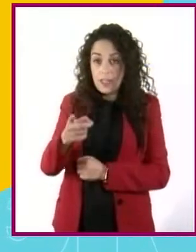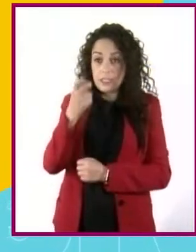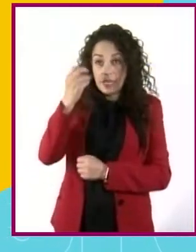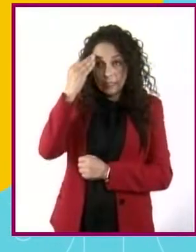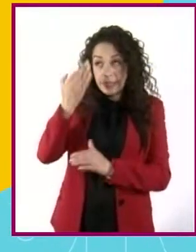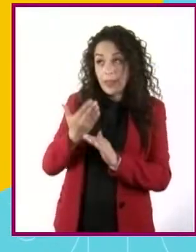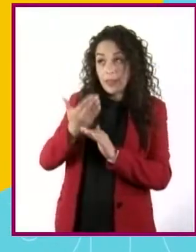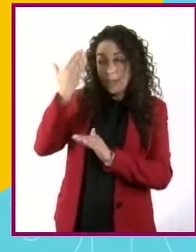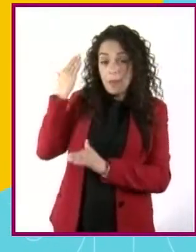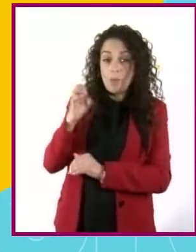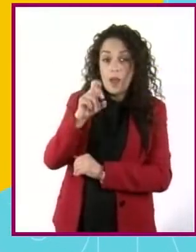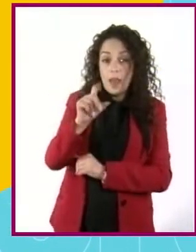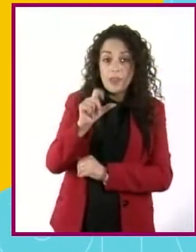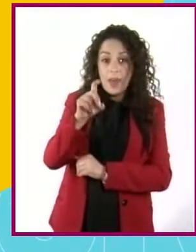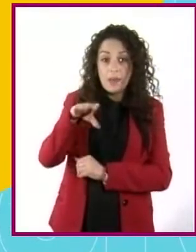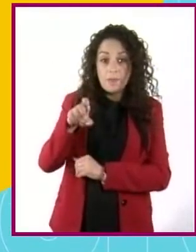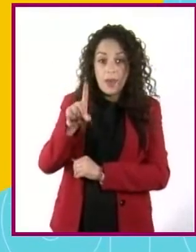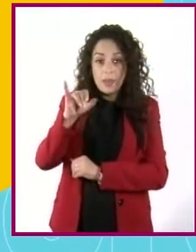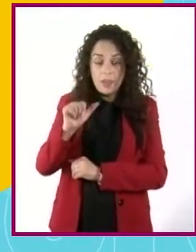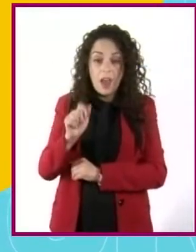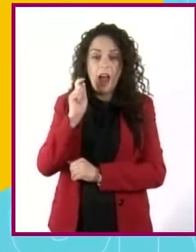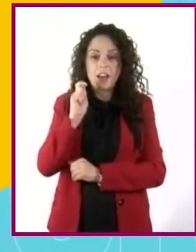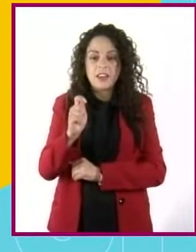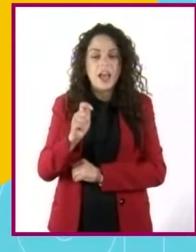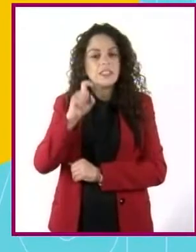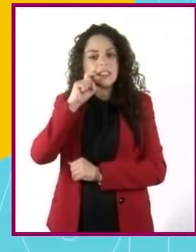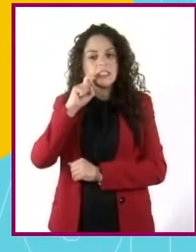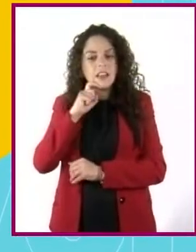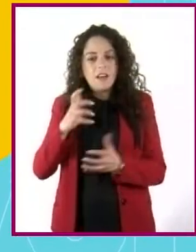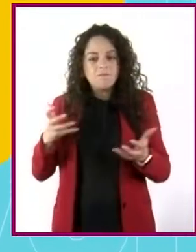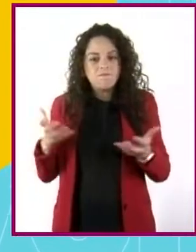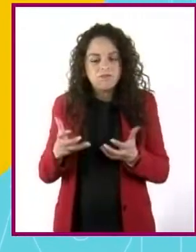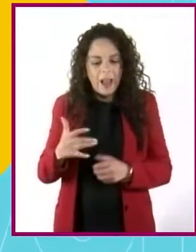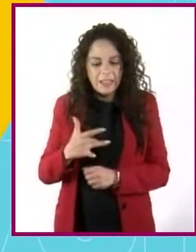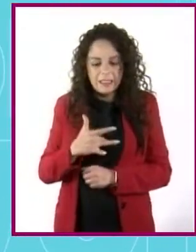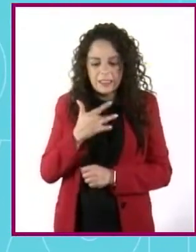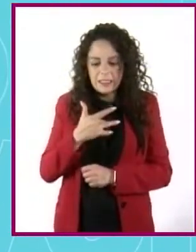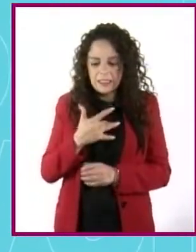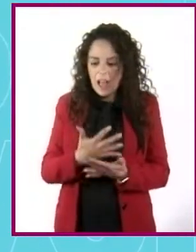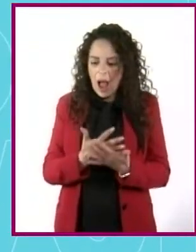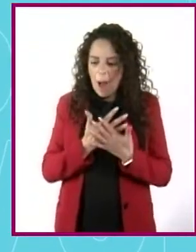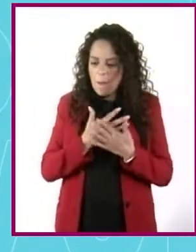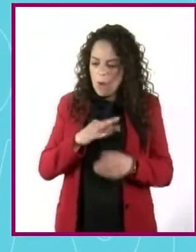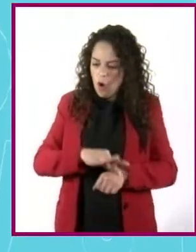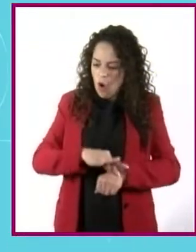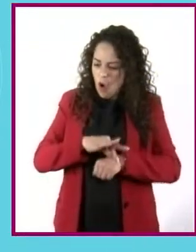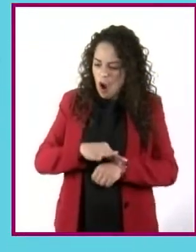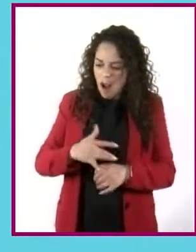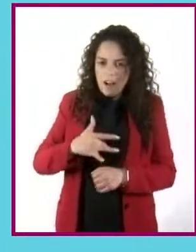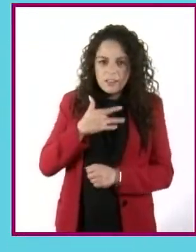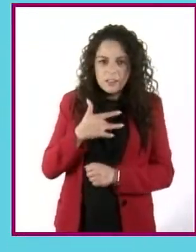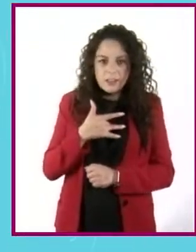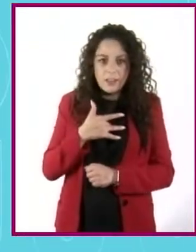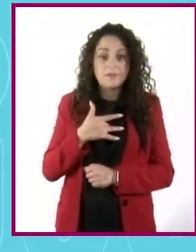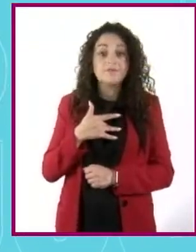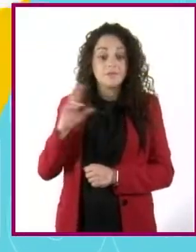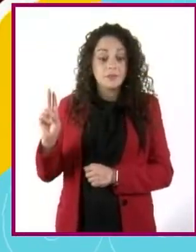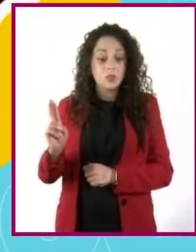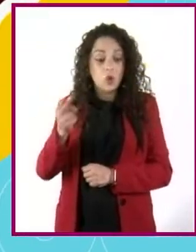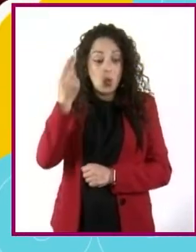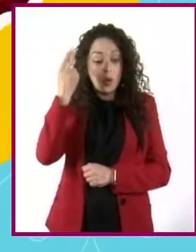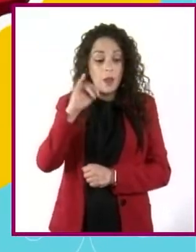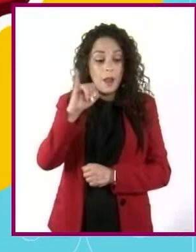Media, la carne, el sexo y el sentimiento, un ensayo del profesor de la Universidad de Limoges, Jean